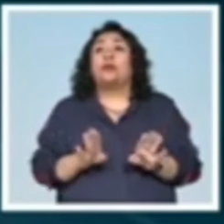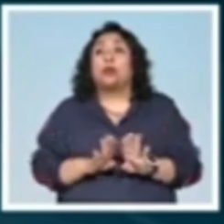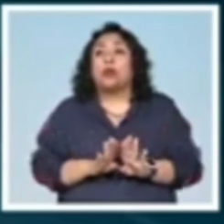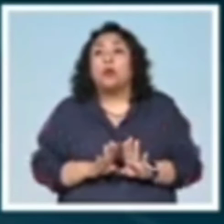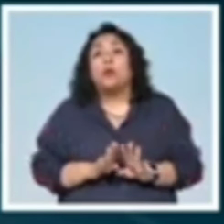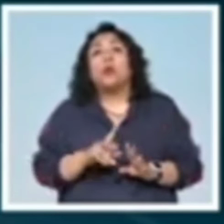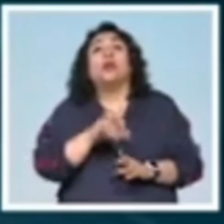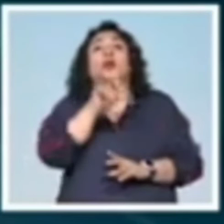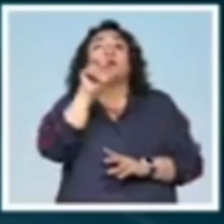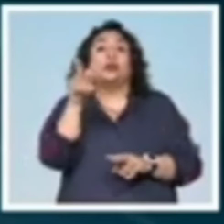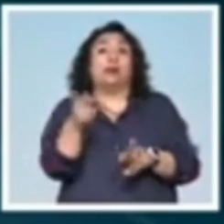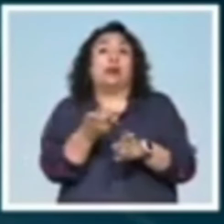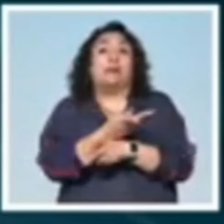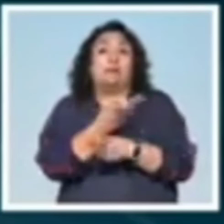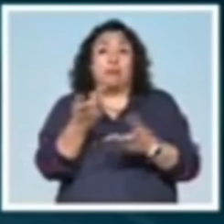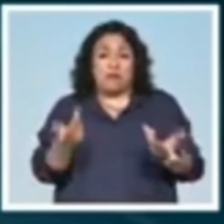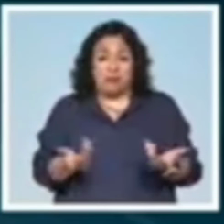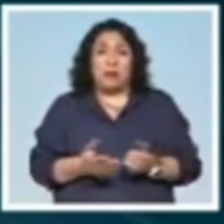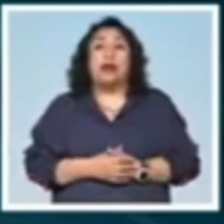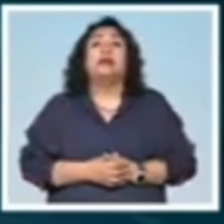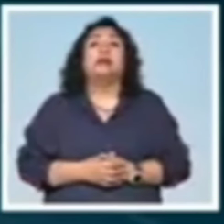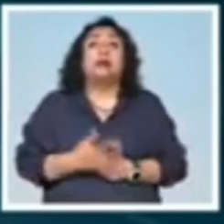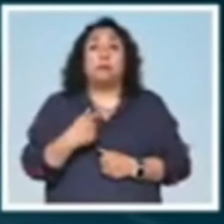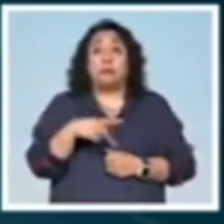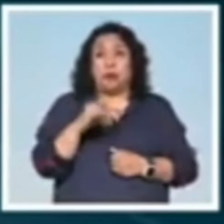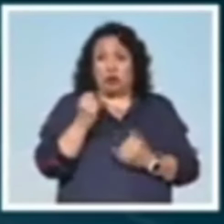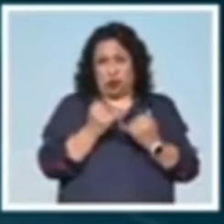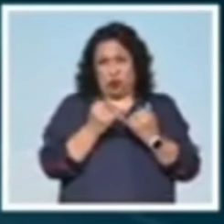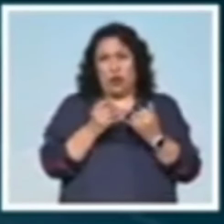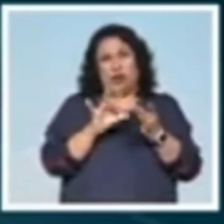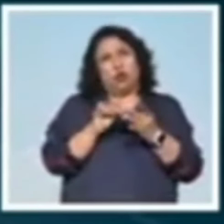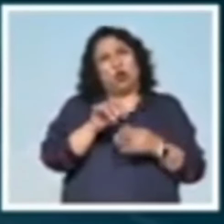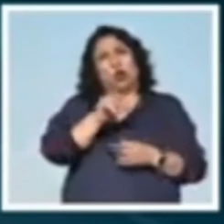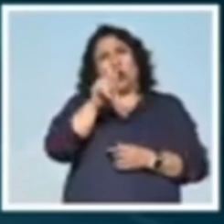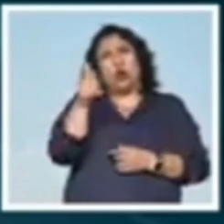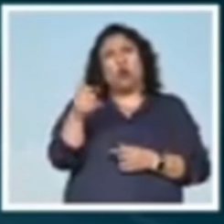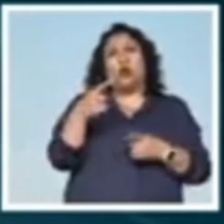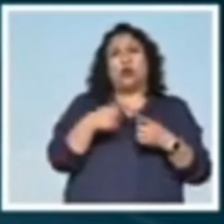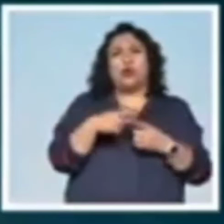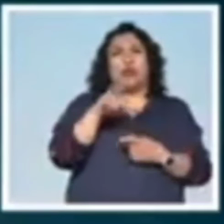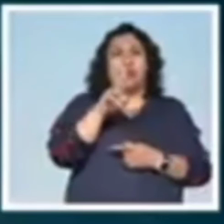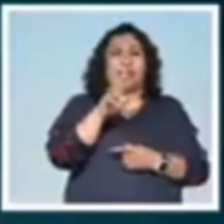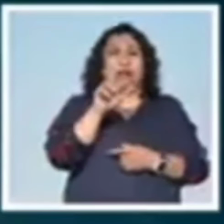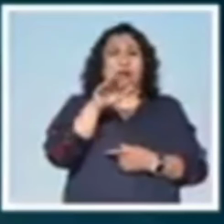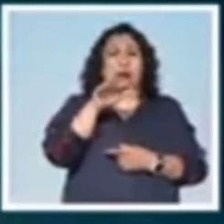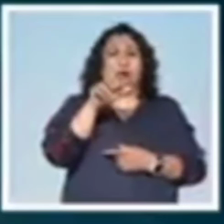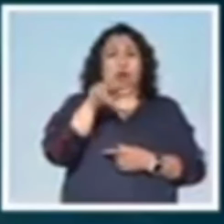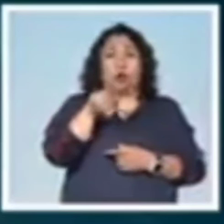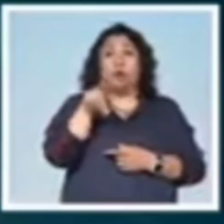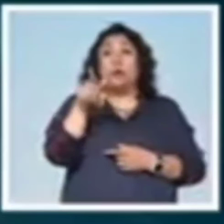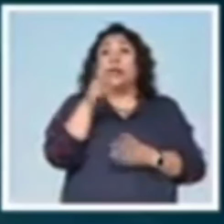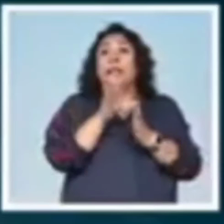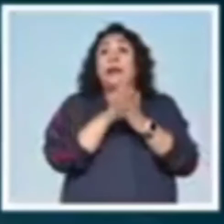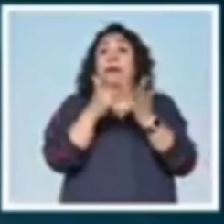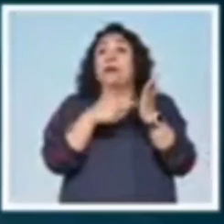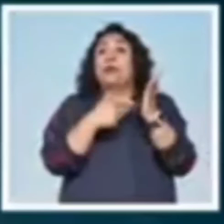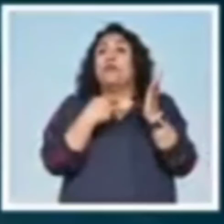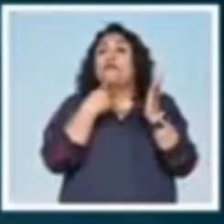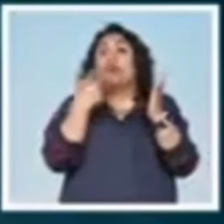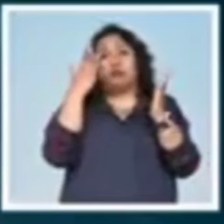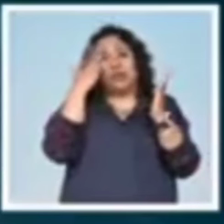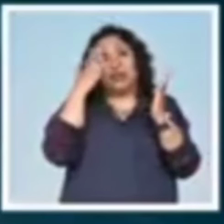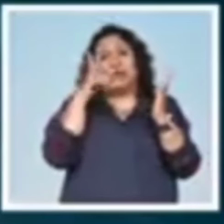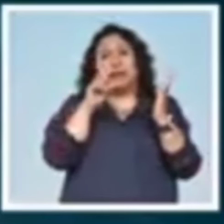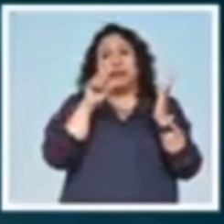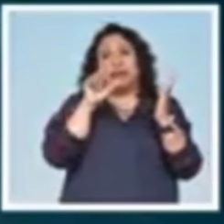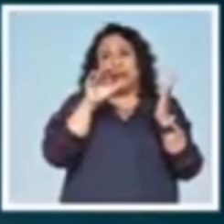una consecuencia de este ir y venir, pero también hablo de otro Arnaud, de Ramón Arnaud. La novela tiene como voz principal a